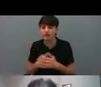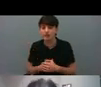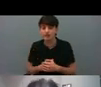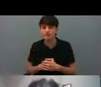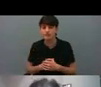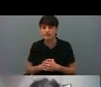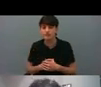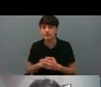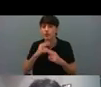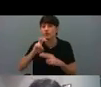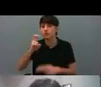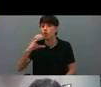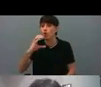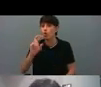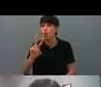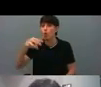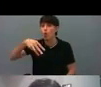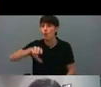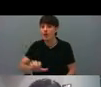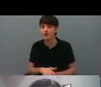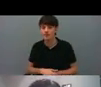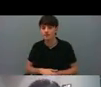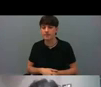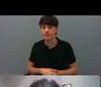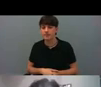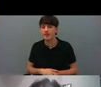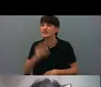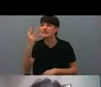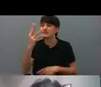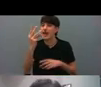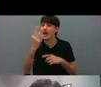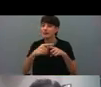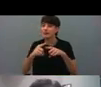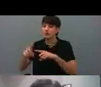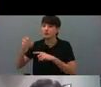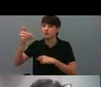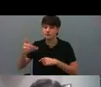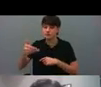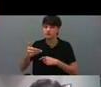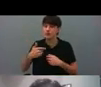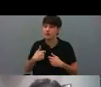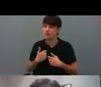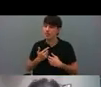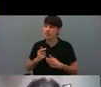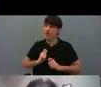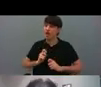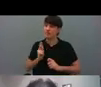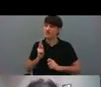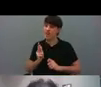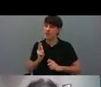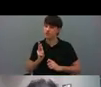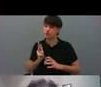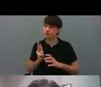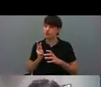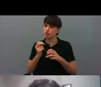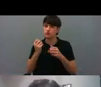tres elementos fundamentales de esta prestación. Hace efectivo mi derecho a trabajar en la jornada que mejor se